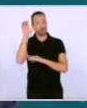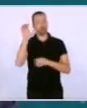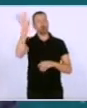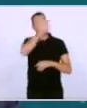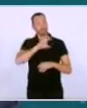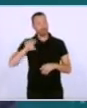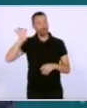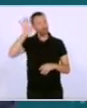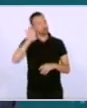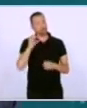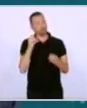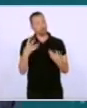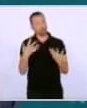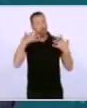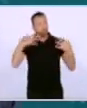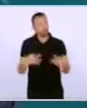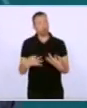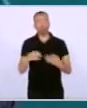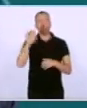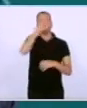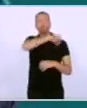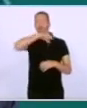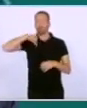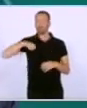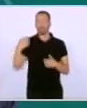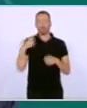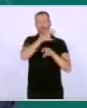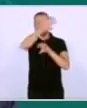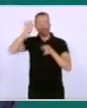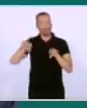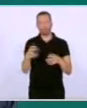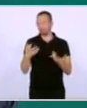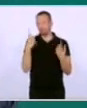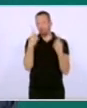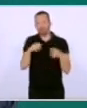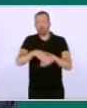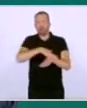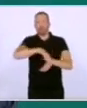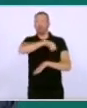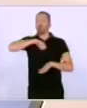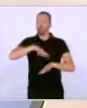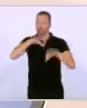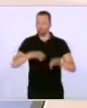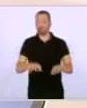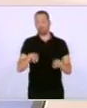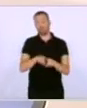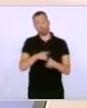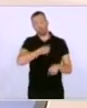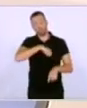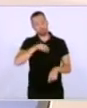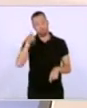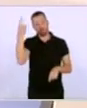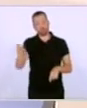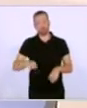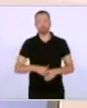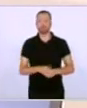sin un sin un estado o sin regiones con autogobierno como las que tenemos en España otra de las claves casi la